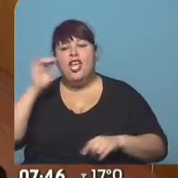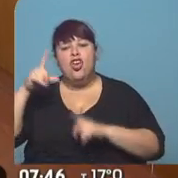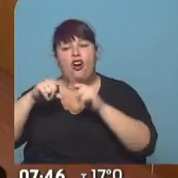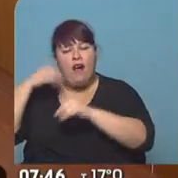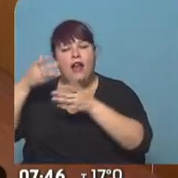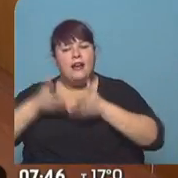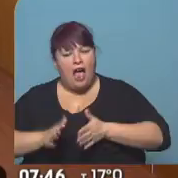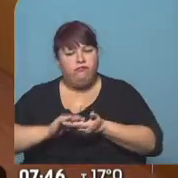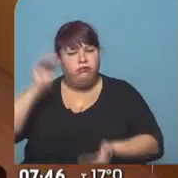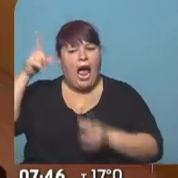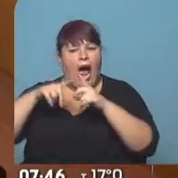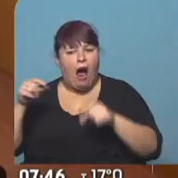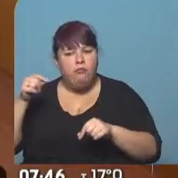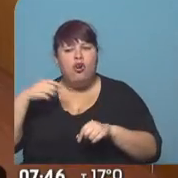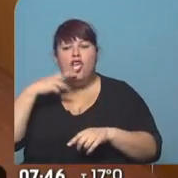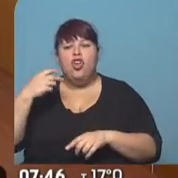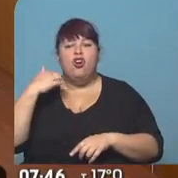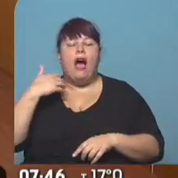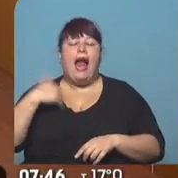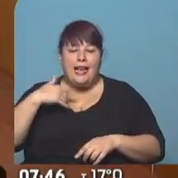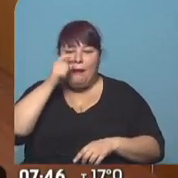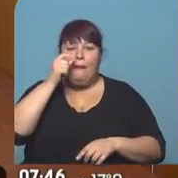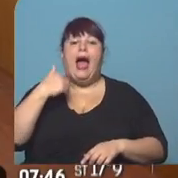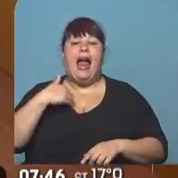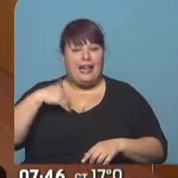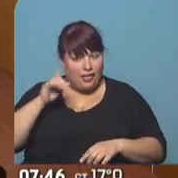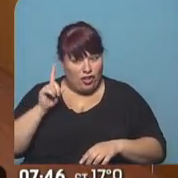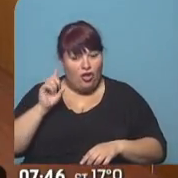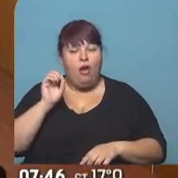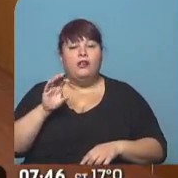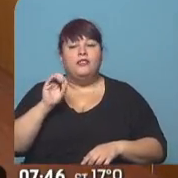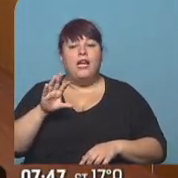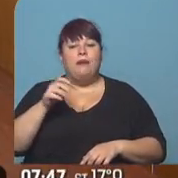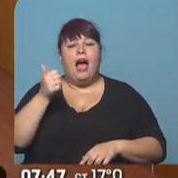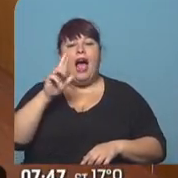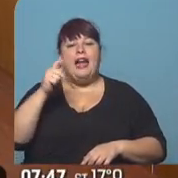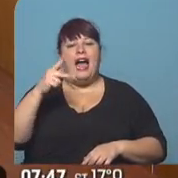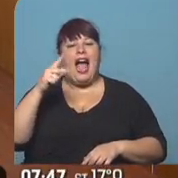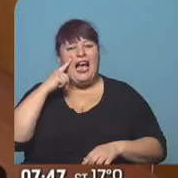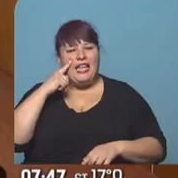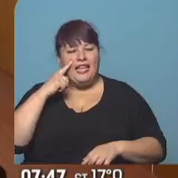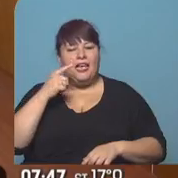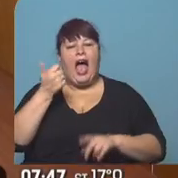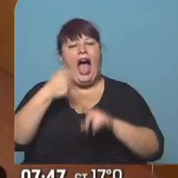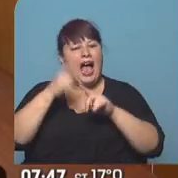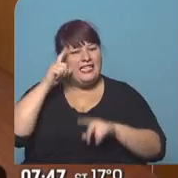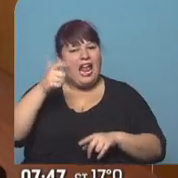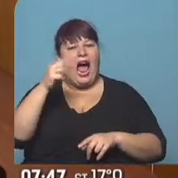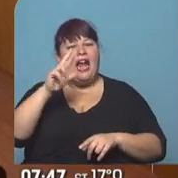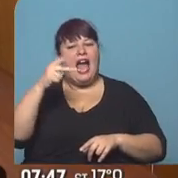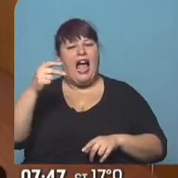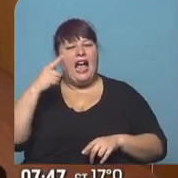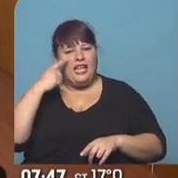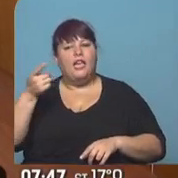japoneses, nacido, criado en Japón, hijo de argentino, perdón, padre argentino, se llama Arakaki, Axel Arakaki. Ellos fueron